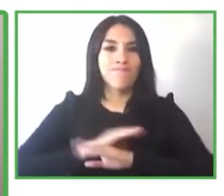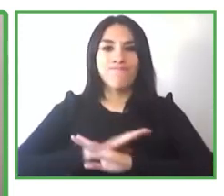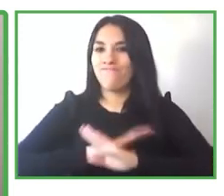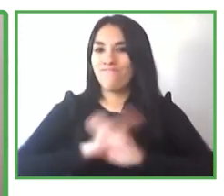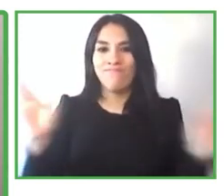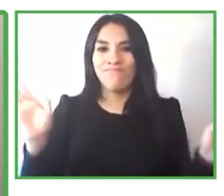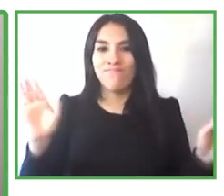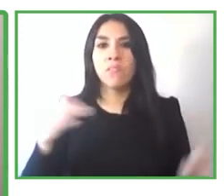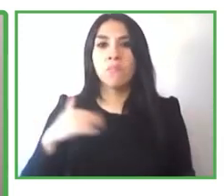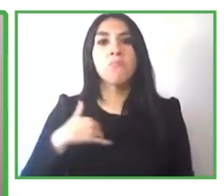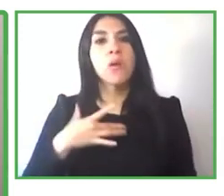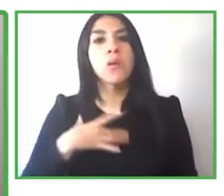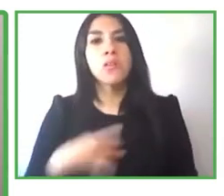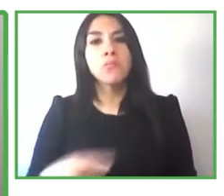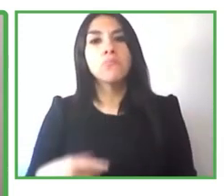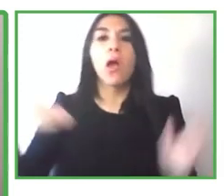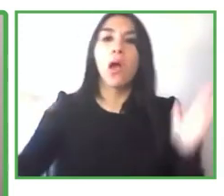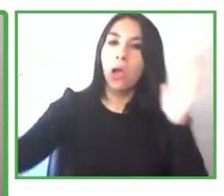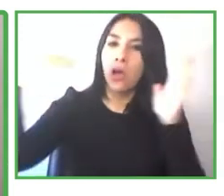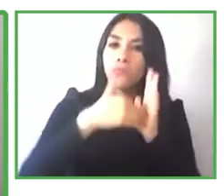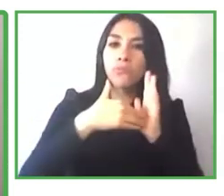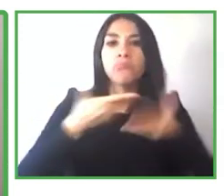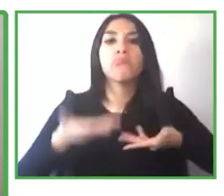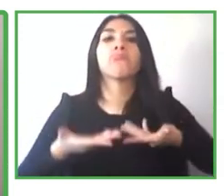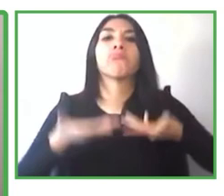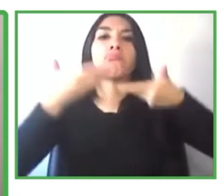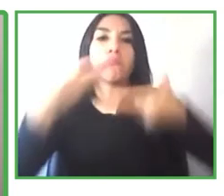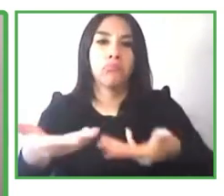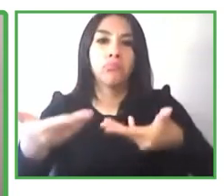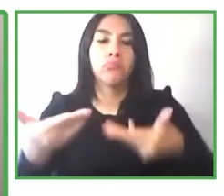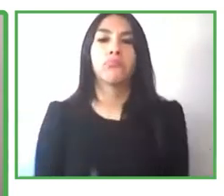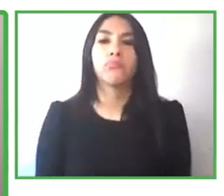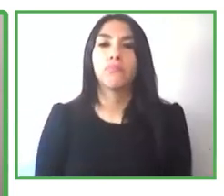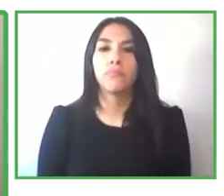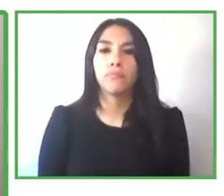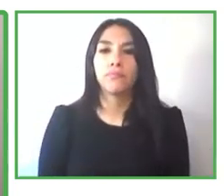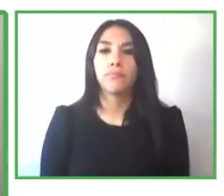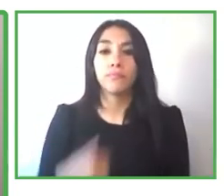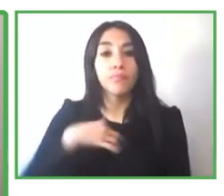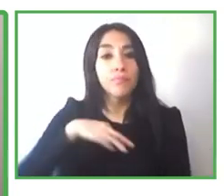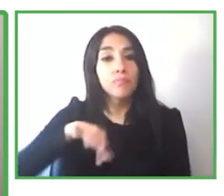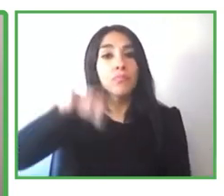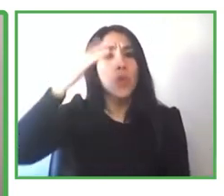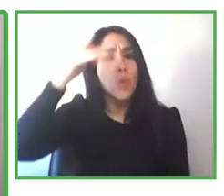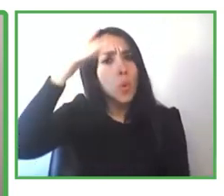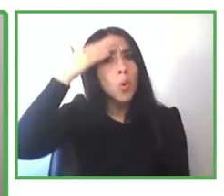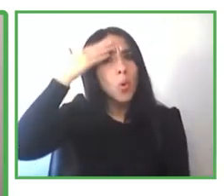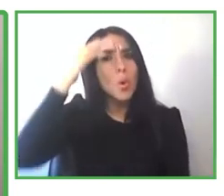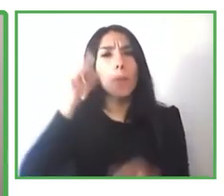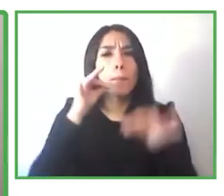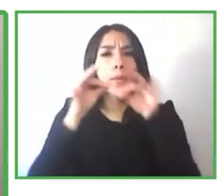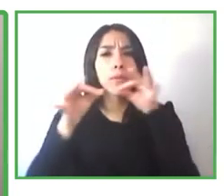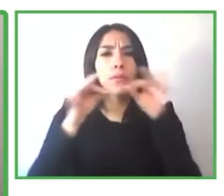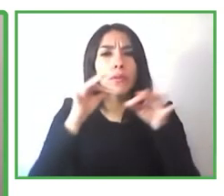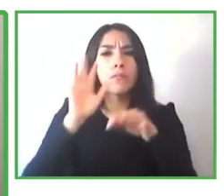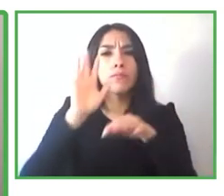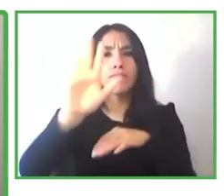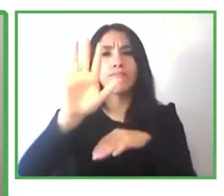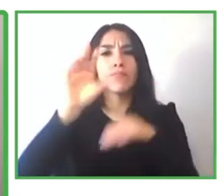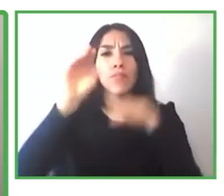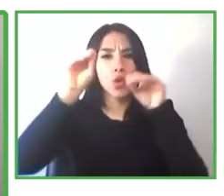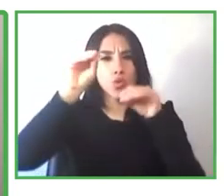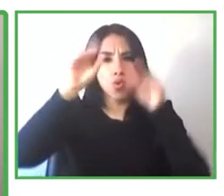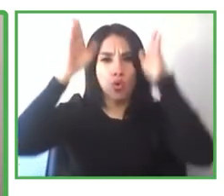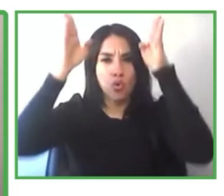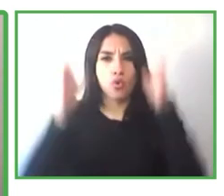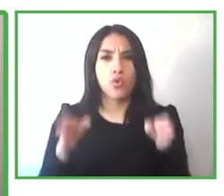vuelta. Y yo sé que tú hablaste de tu mentor, pero ¿nos podrías contar cómo el equipo en EY te apoyó desde el